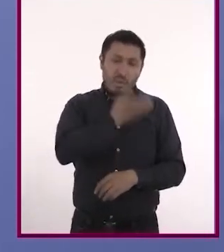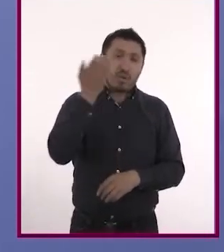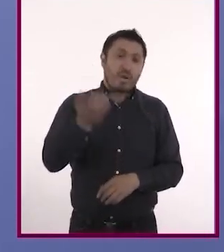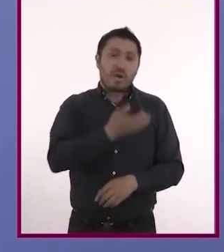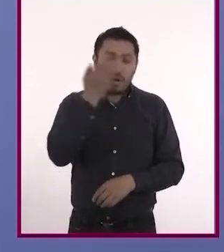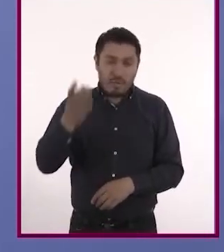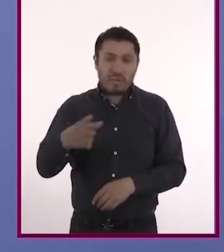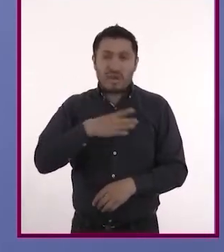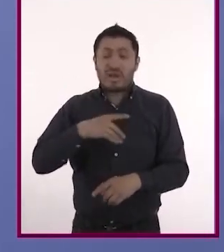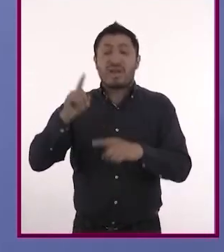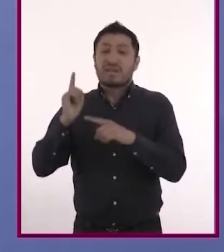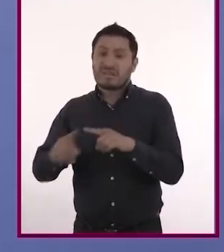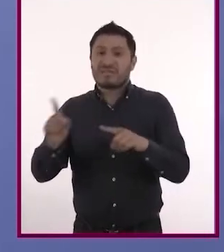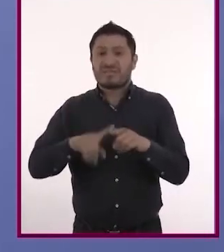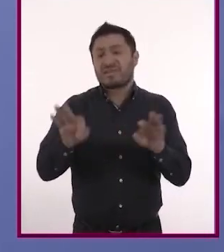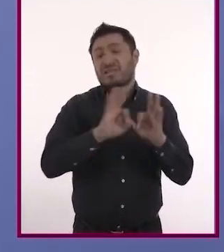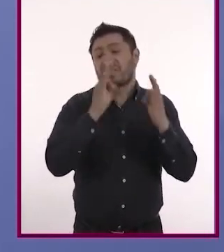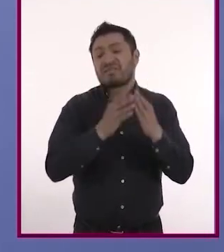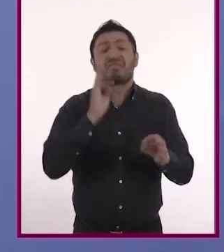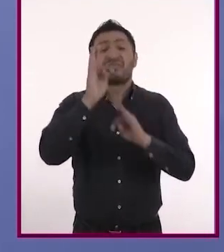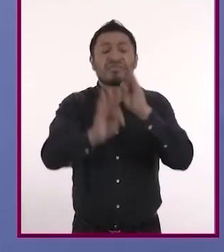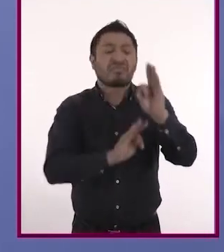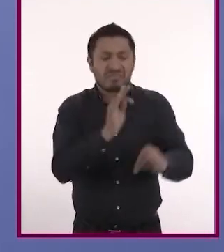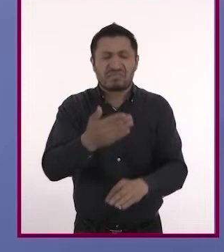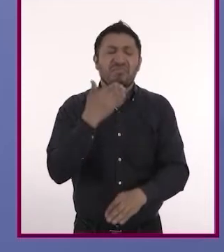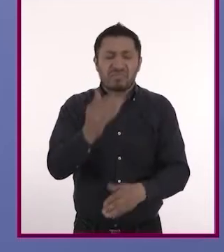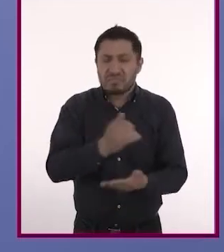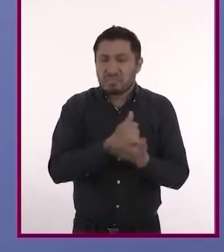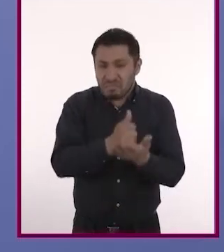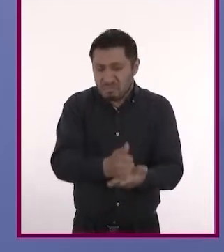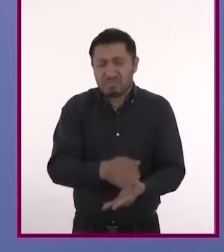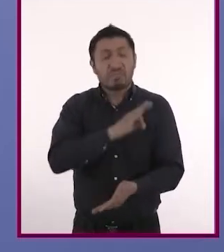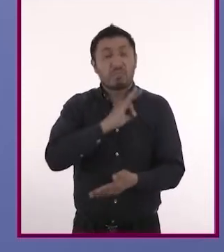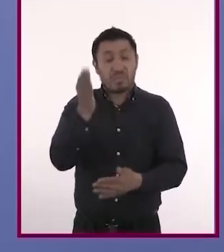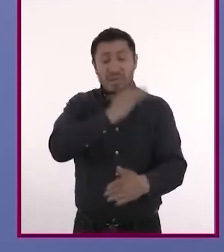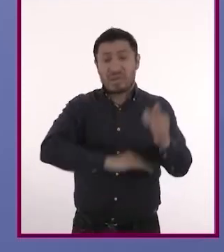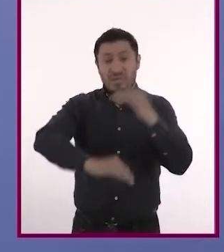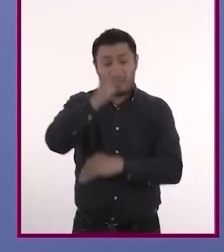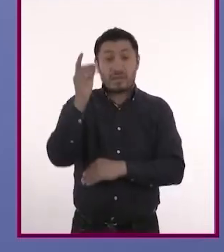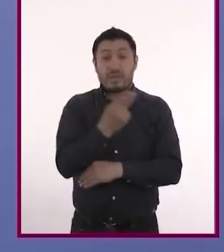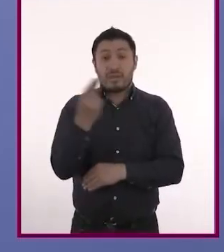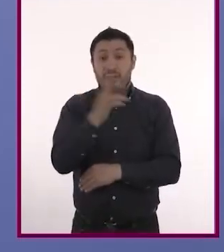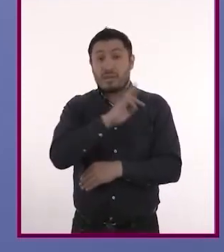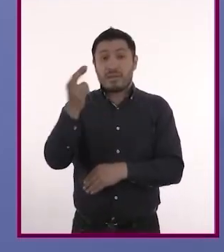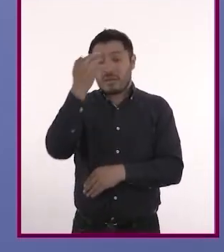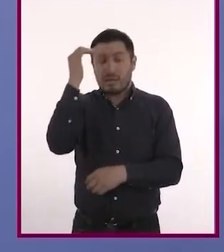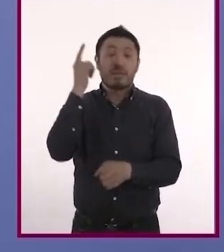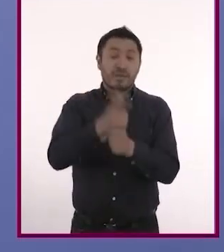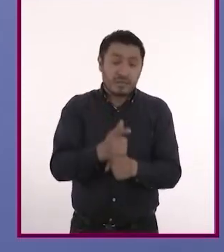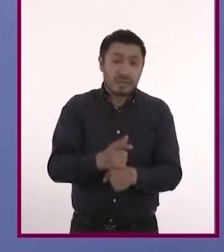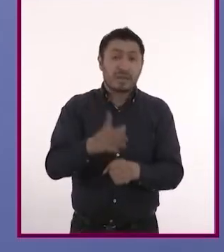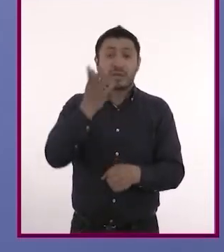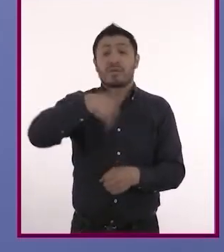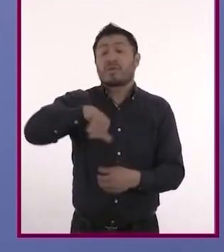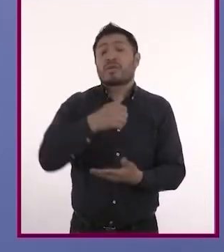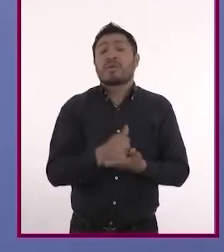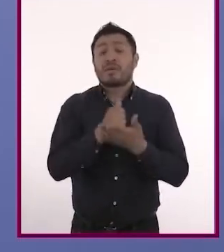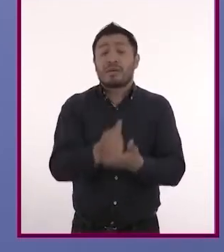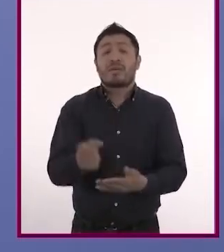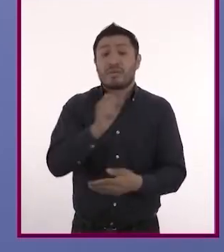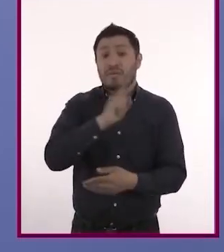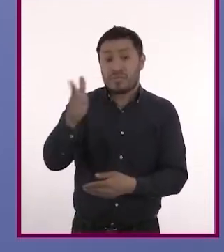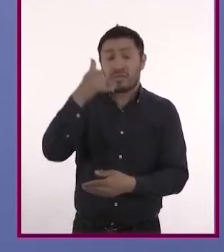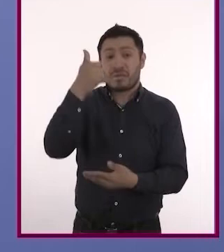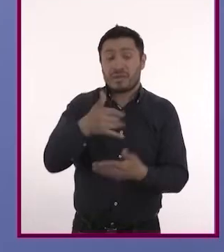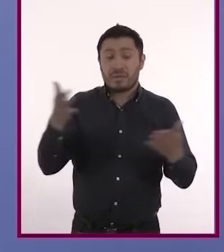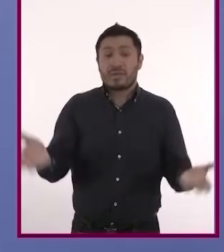con alternativas exitosas de tratamiento, es necesario reconocer estos trastornos, buscar ayuda profesional y promover